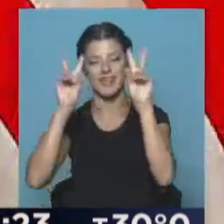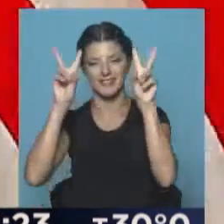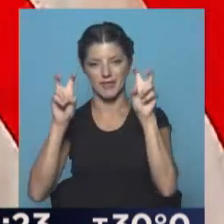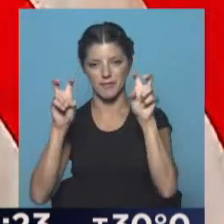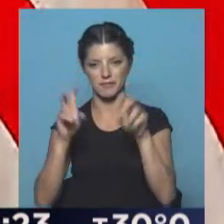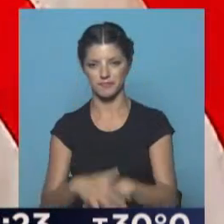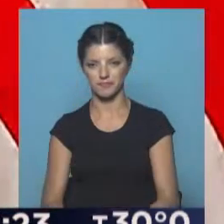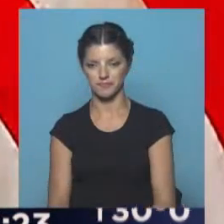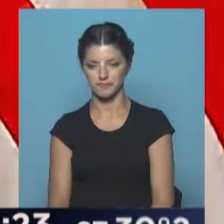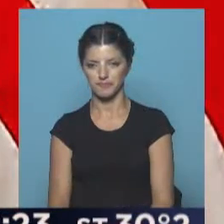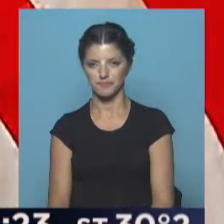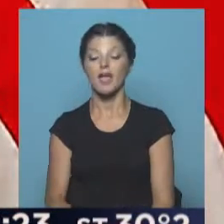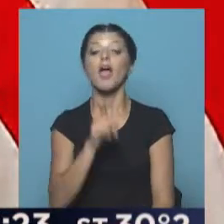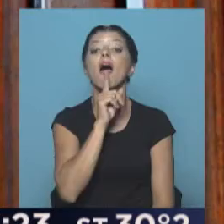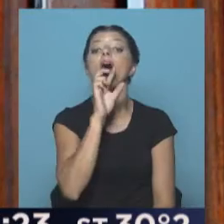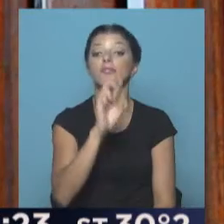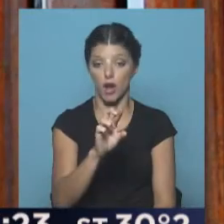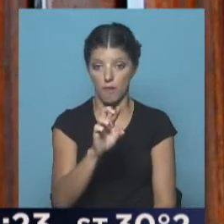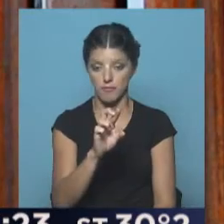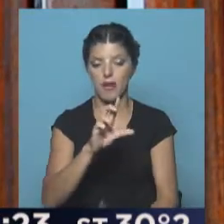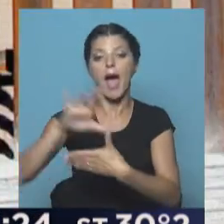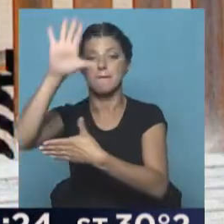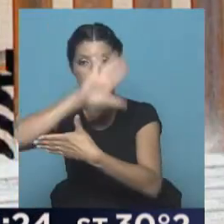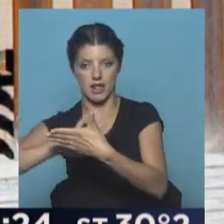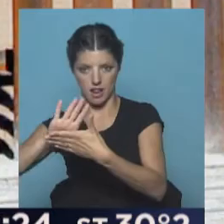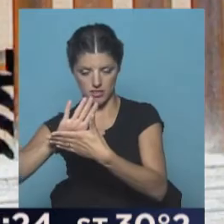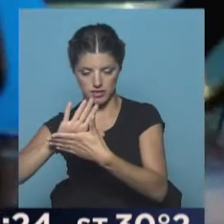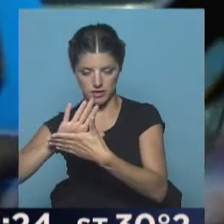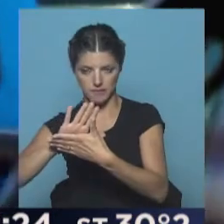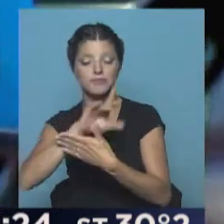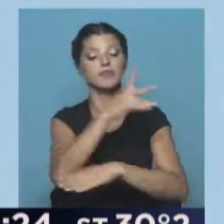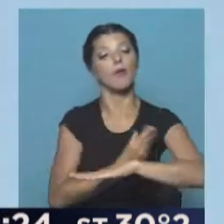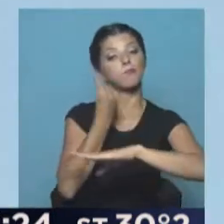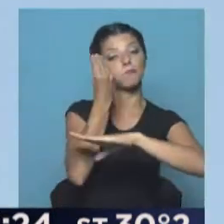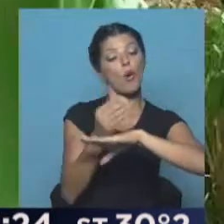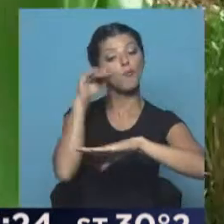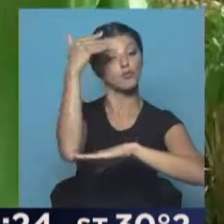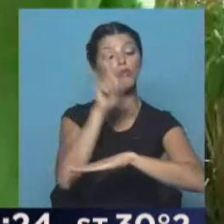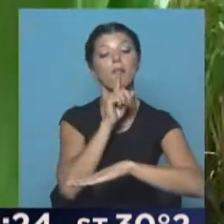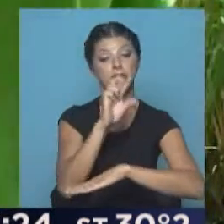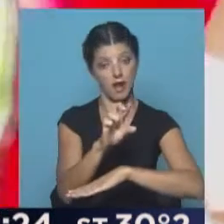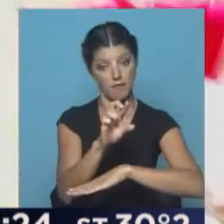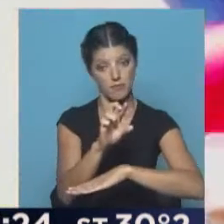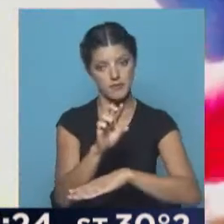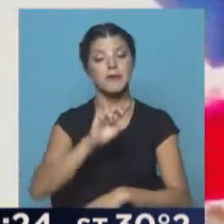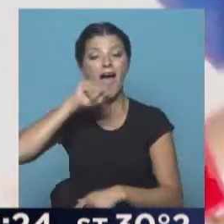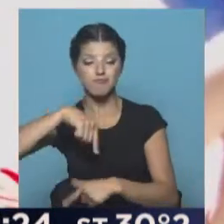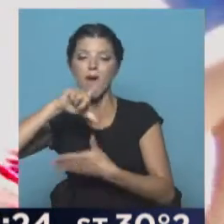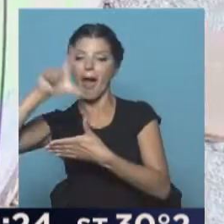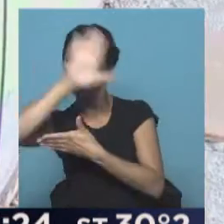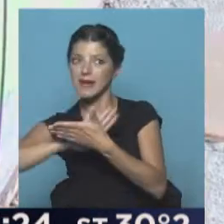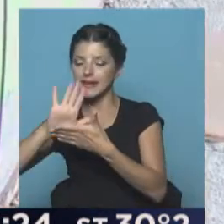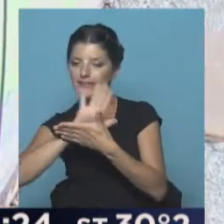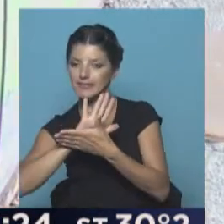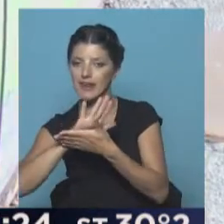temas. Trump y América Latina. La llegada a la Casa Blanca del magnate ha puesto a América Latina ante un